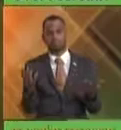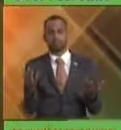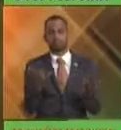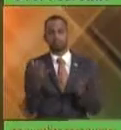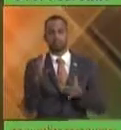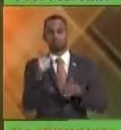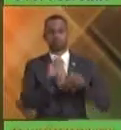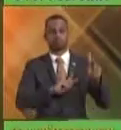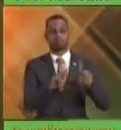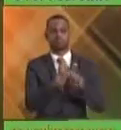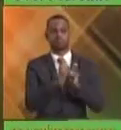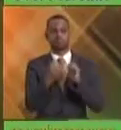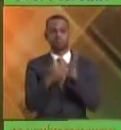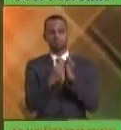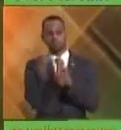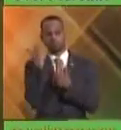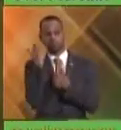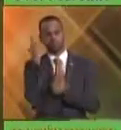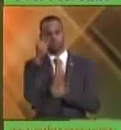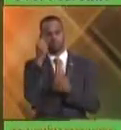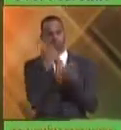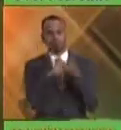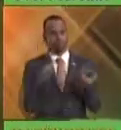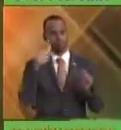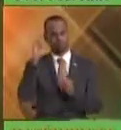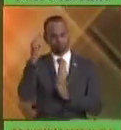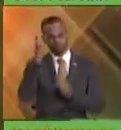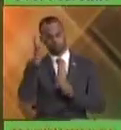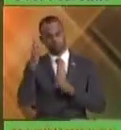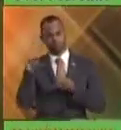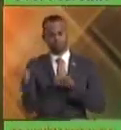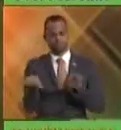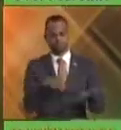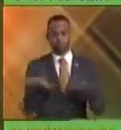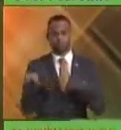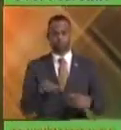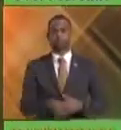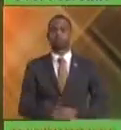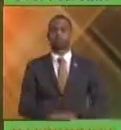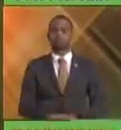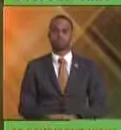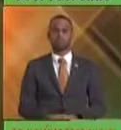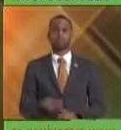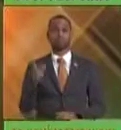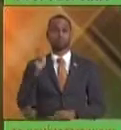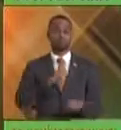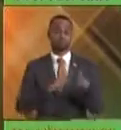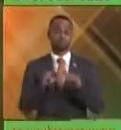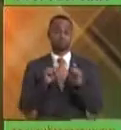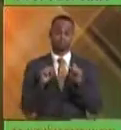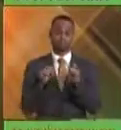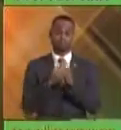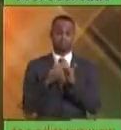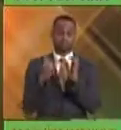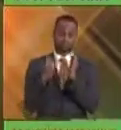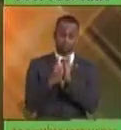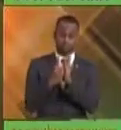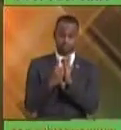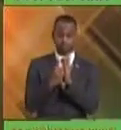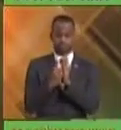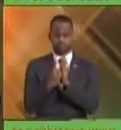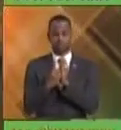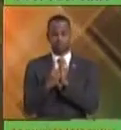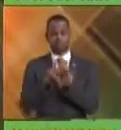personas con discapacidad para cualquier política que se desarrolle todo para las personas con discapacidad pero con las